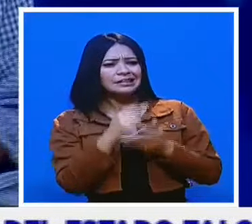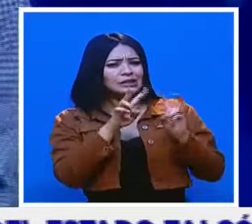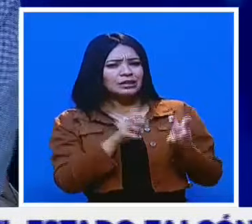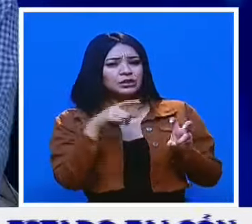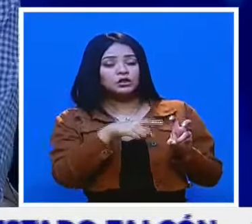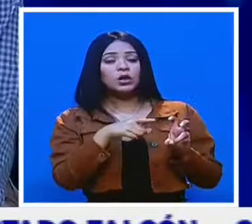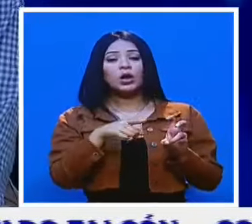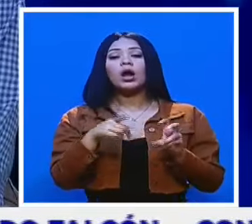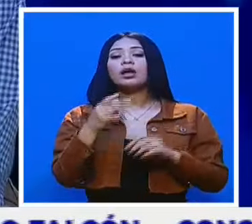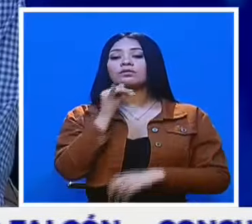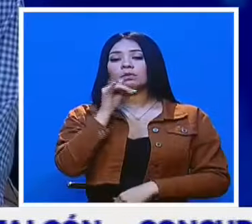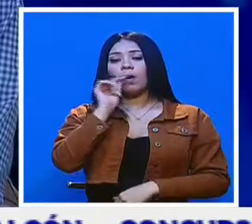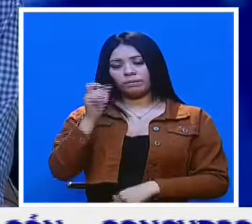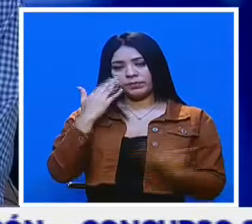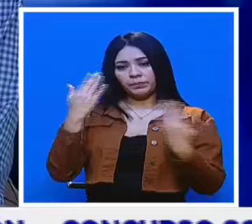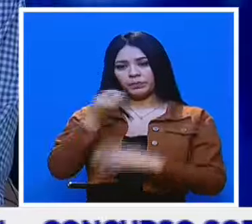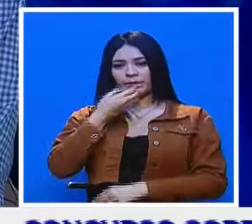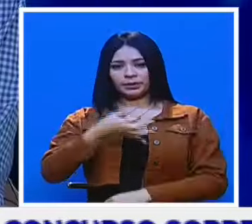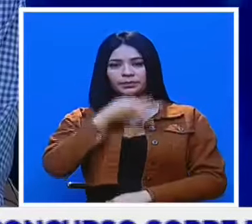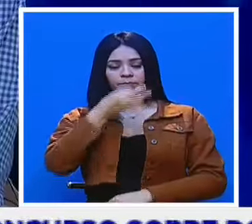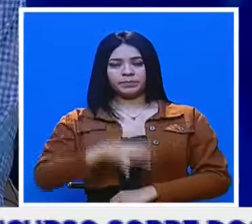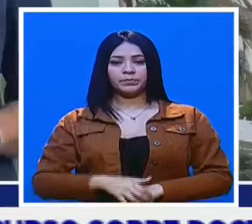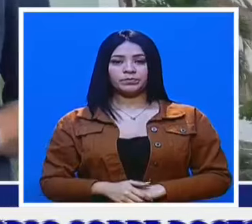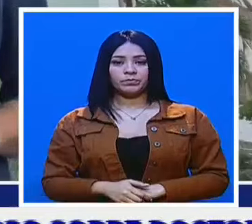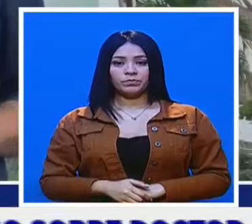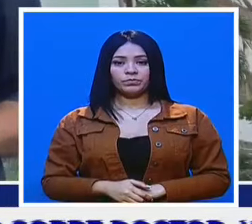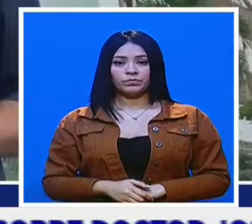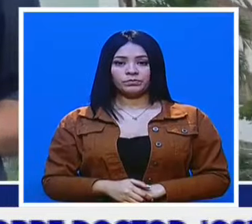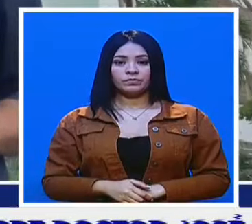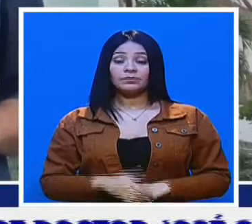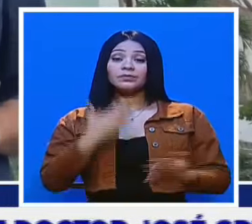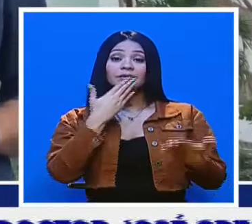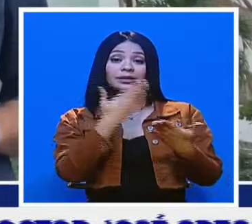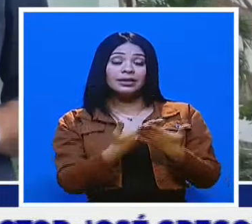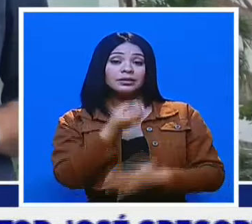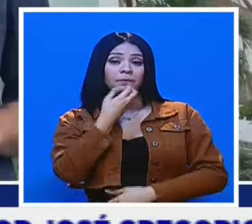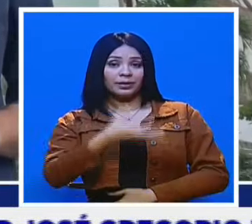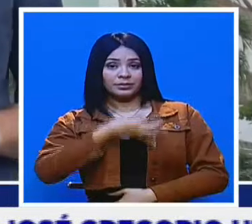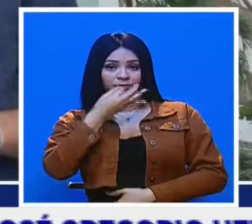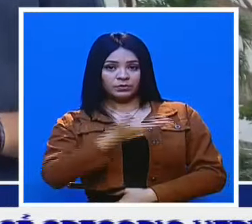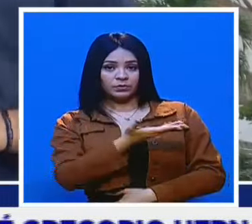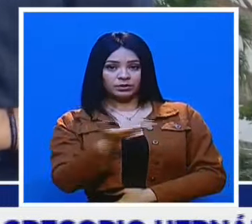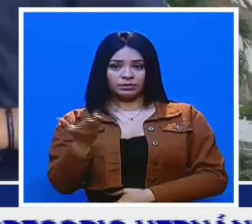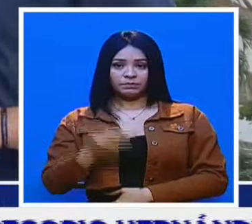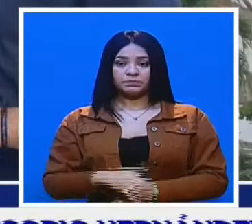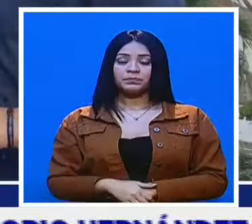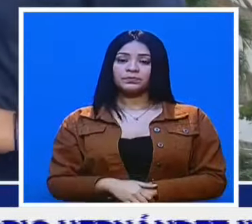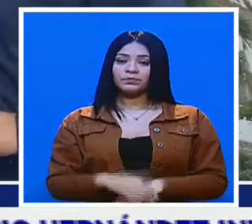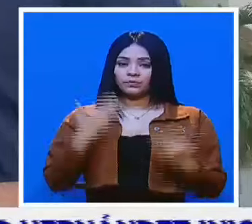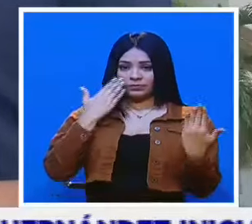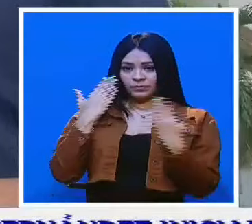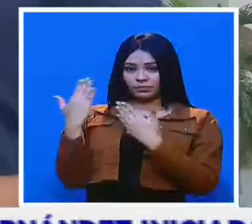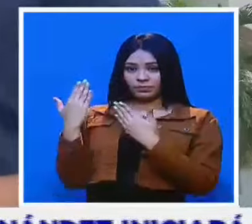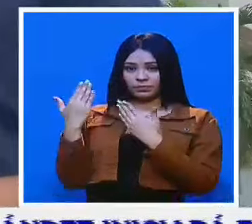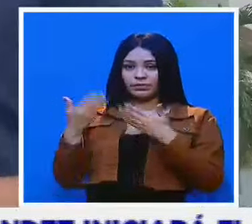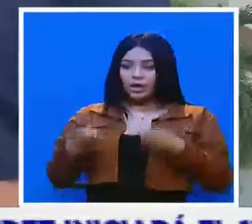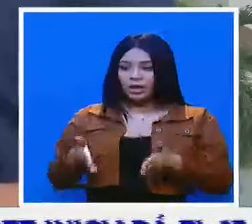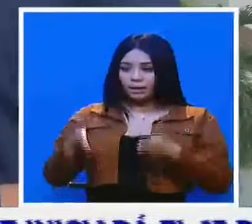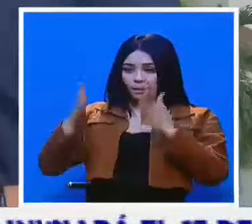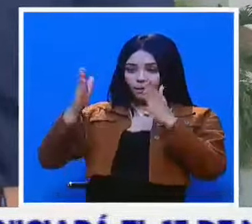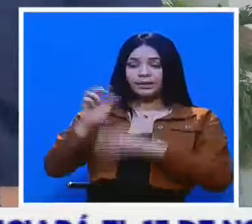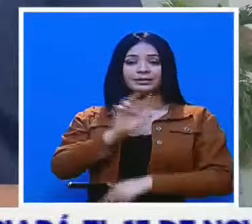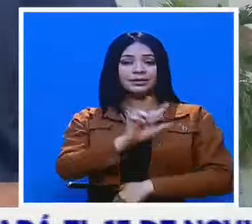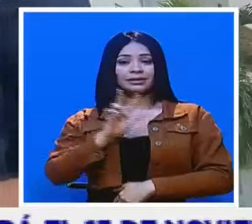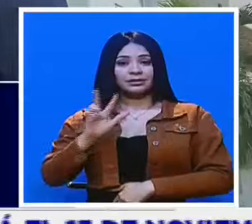tiene detalles. Muy buenas tardes, Julio, te escuchamos. Gracias, Estudios. Buenas tardes para ustedes. Sí, fue justo aquí, en el apartamento 33